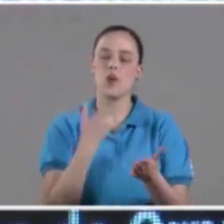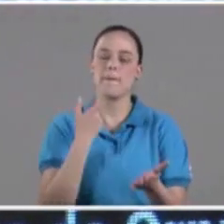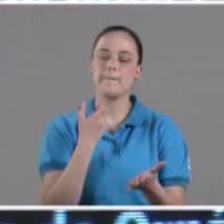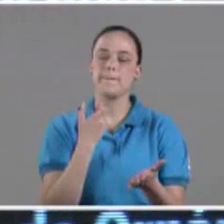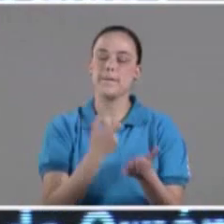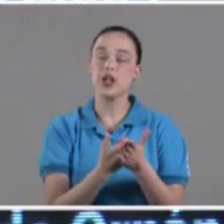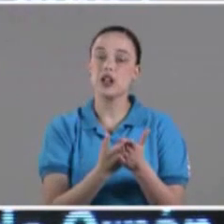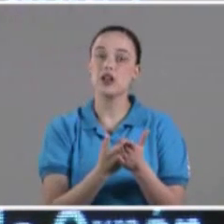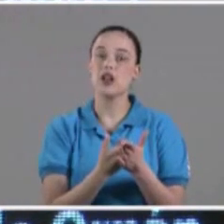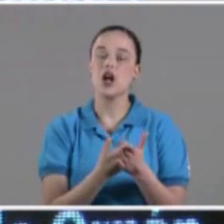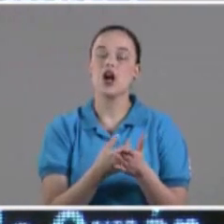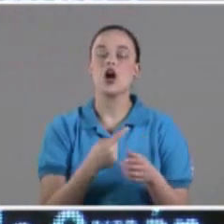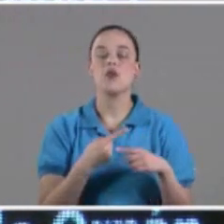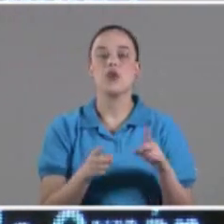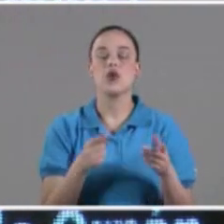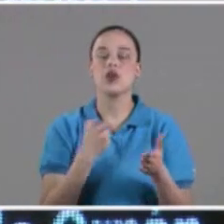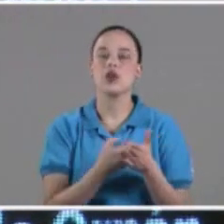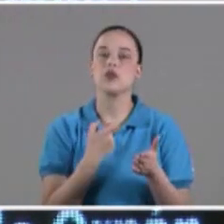justo